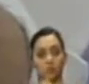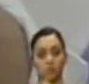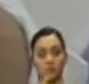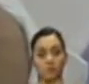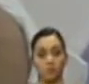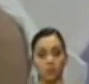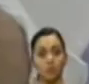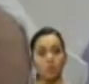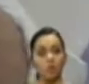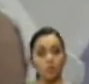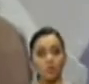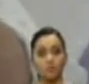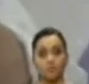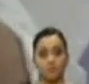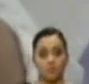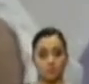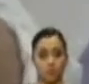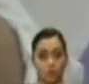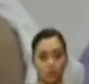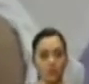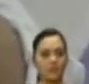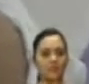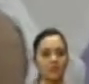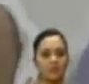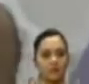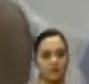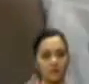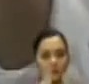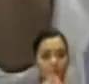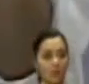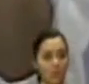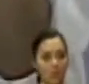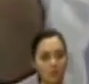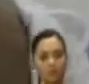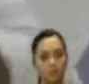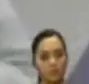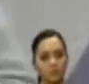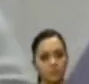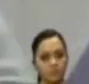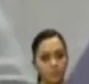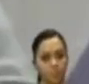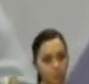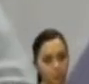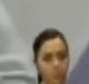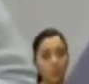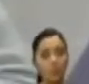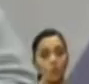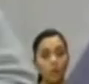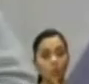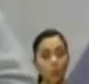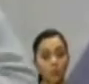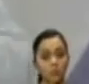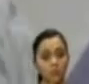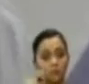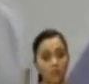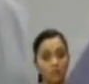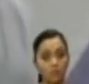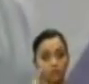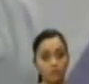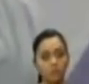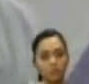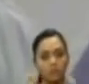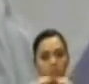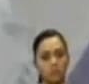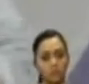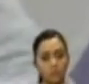como el dolarizado es muy sensible a los rumores. Si usted, cuando tiene moneda nacional, dice, van a quebrar los